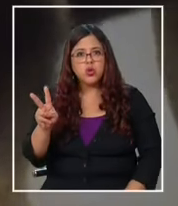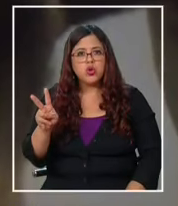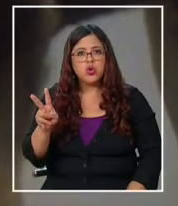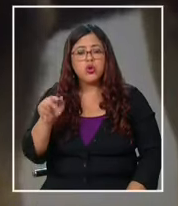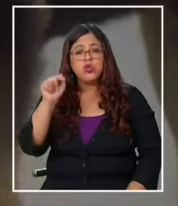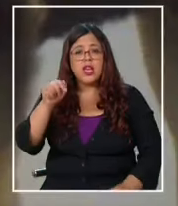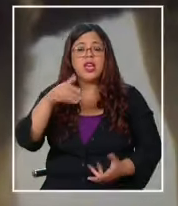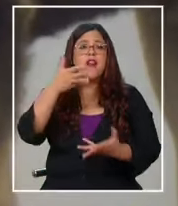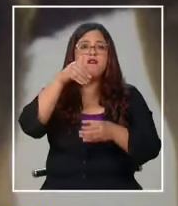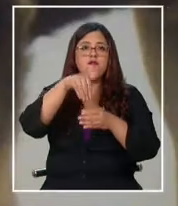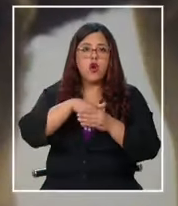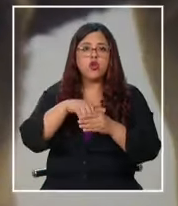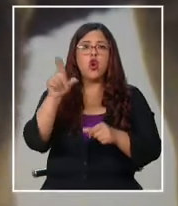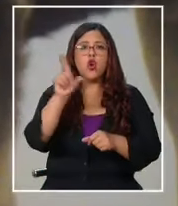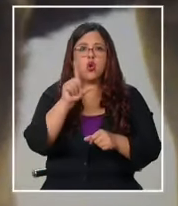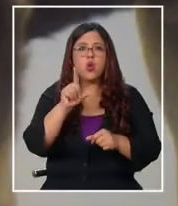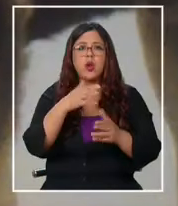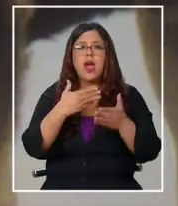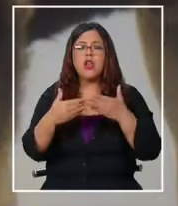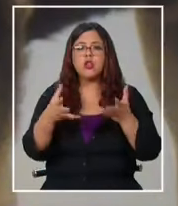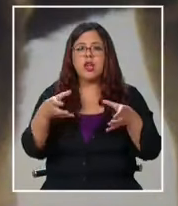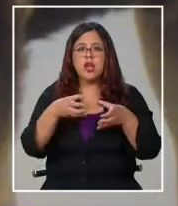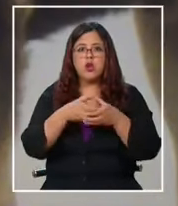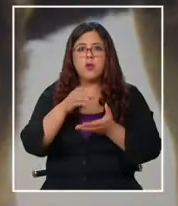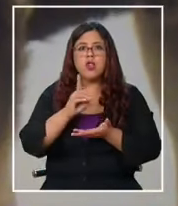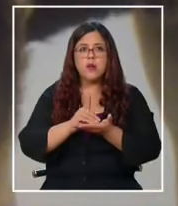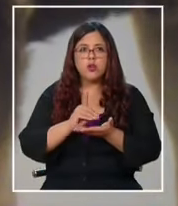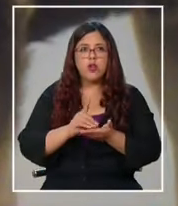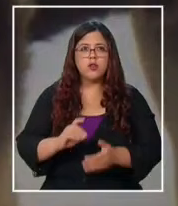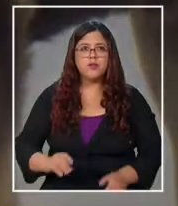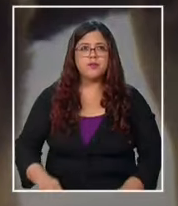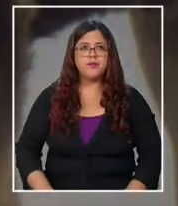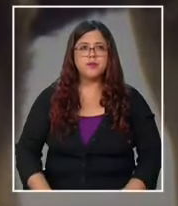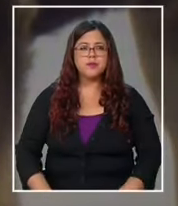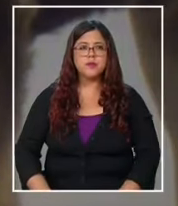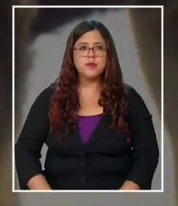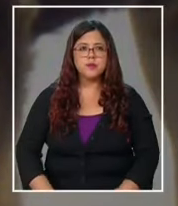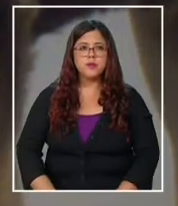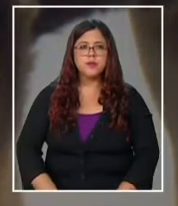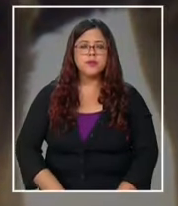iniciativa será votada este lunes en la sala de la Cámara de Diputadas y Diputados.